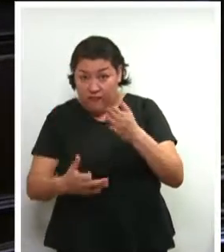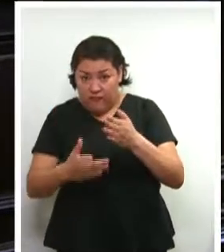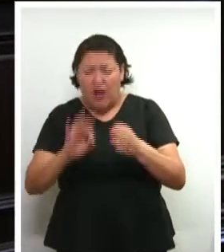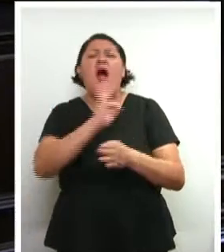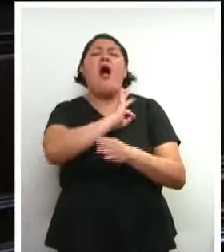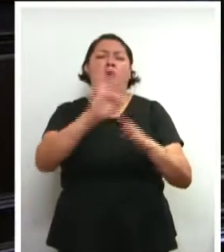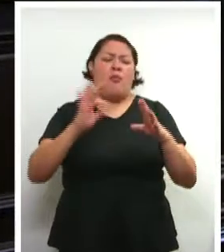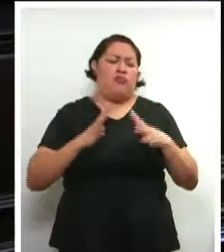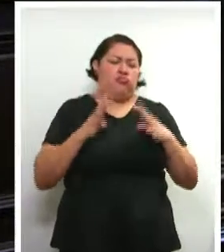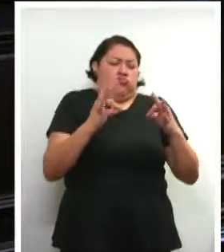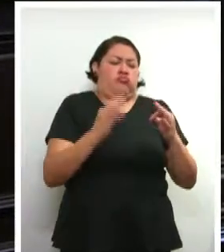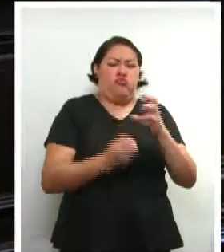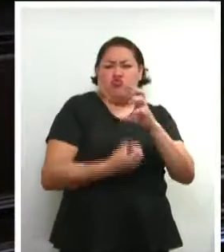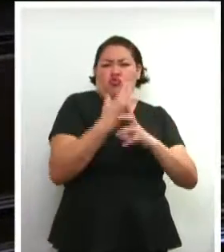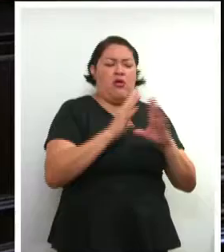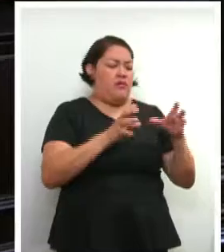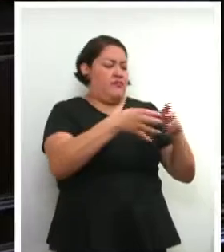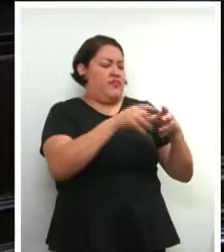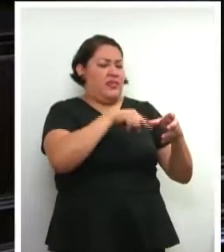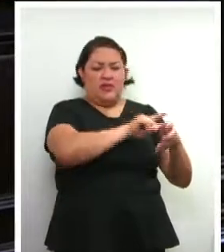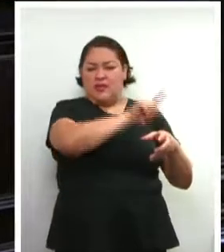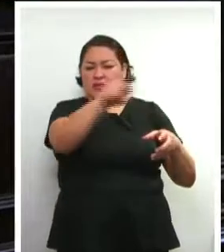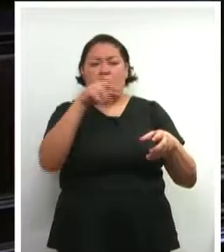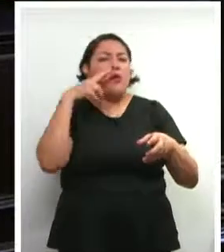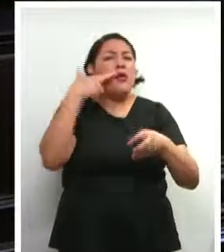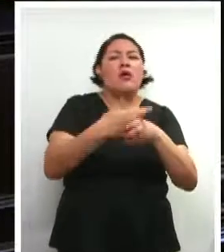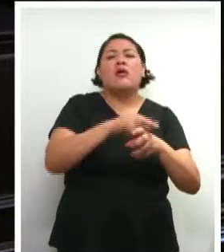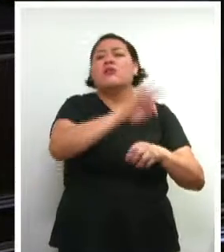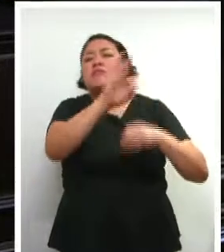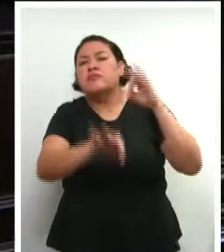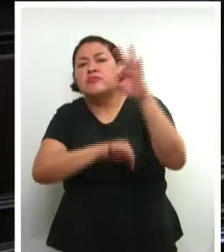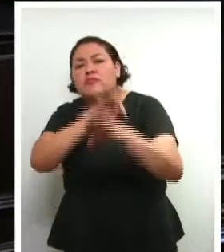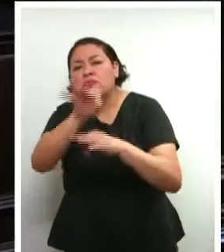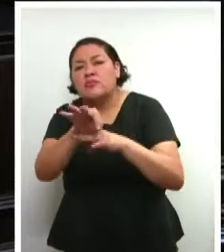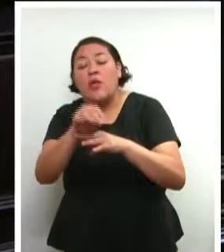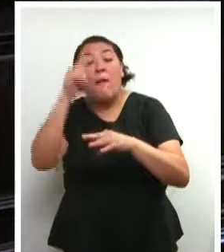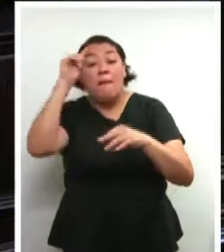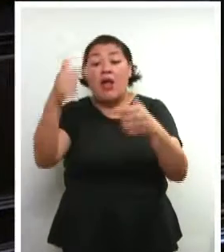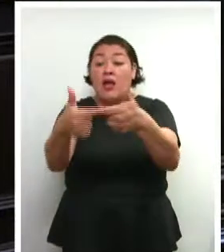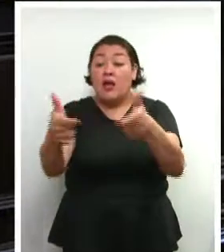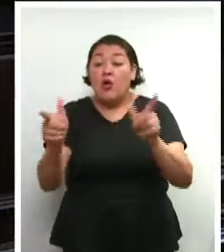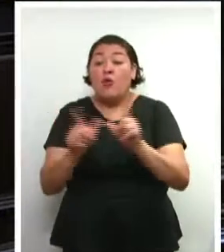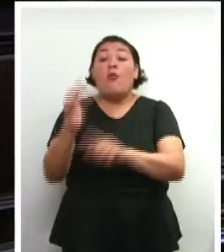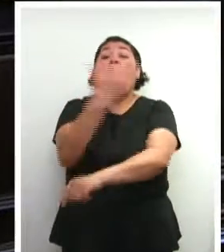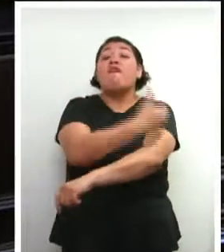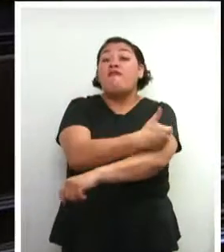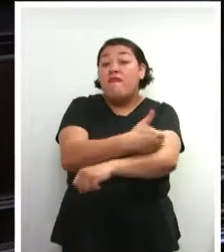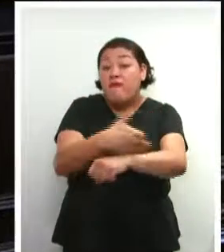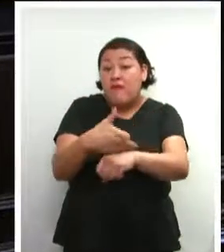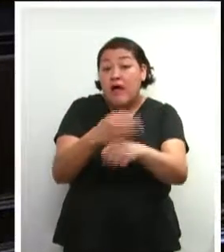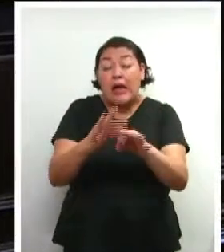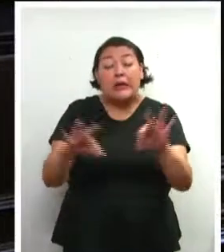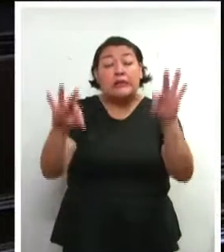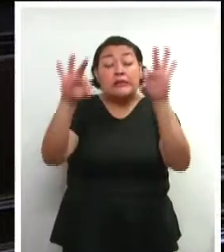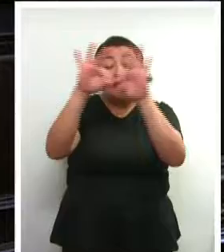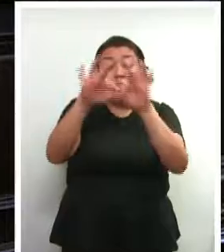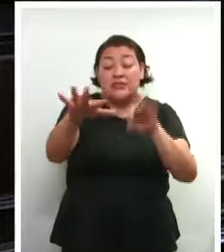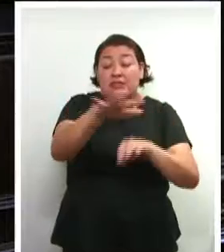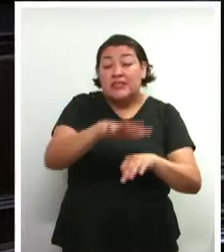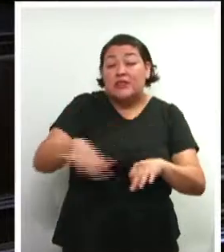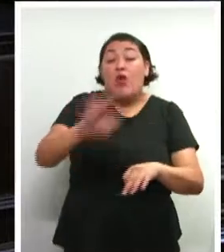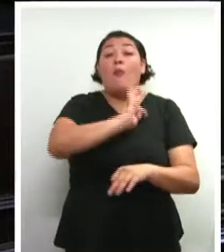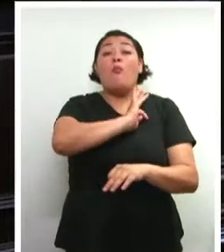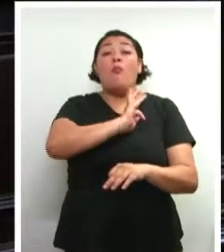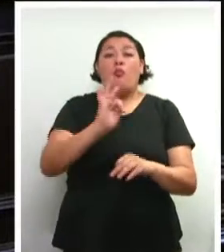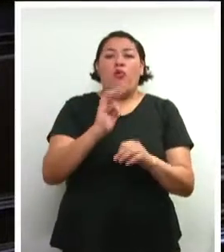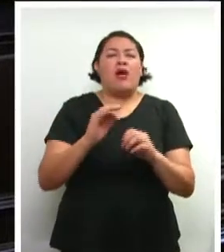para facilitar el desarrollo de hogares donde los integrantes de esta célula fundamental de la sociedad encuentren un